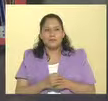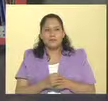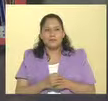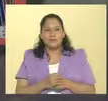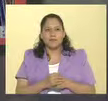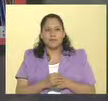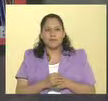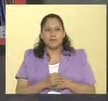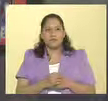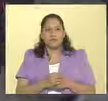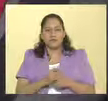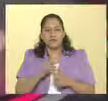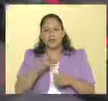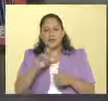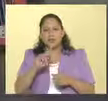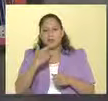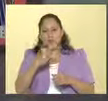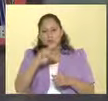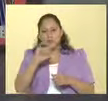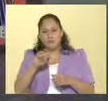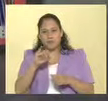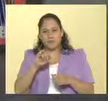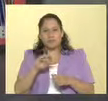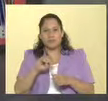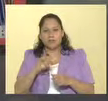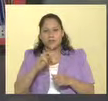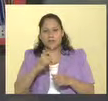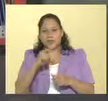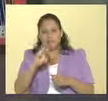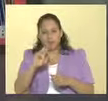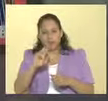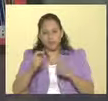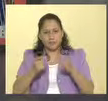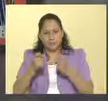Procurador de la República. Sexo, drogas y rock and roll.